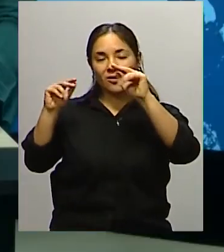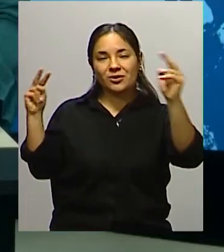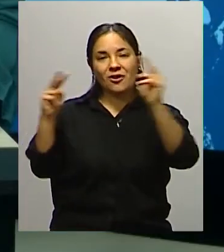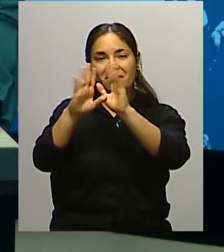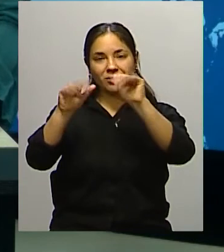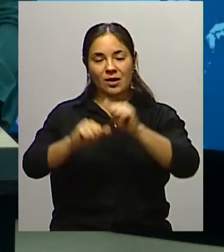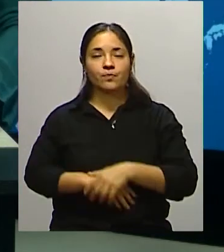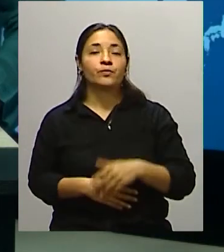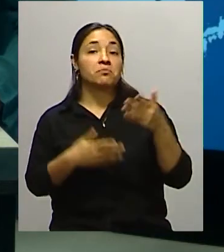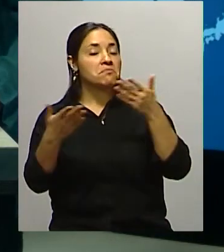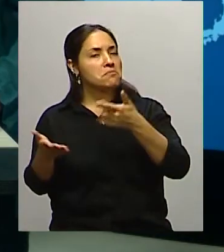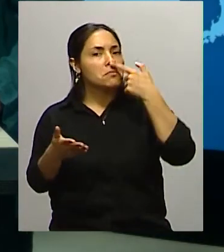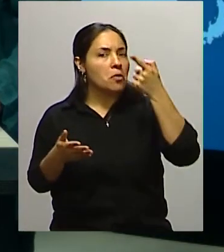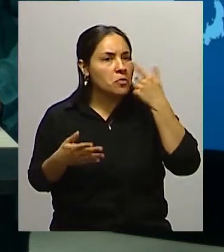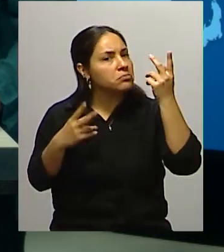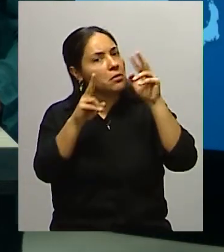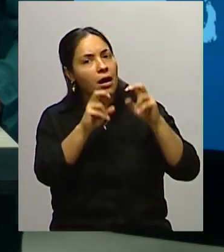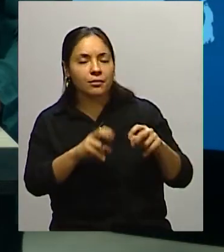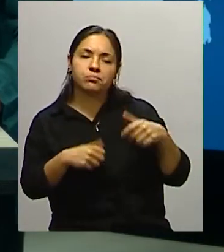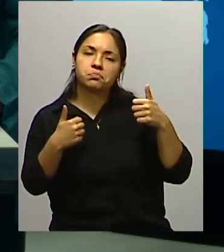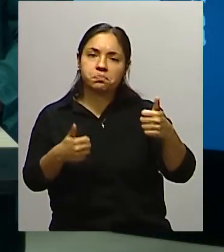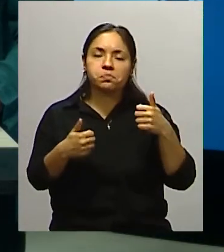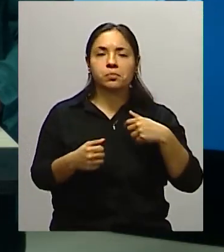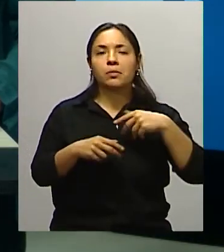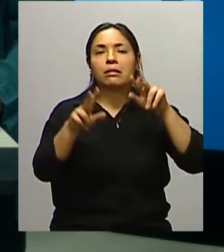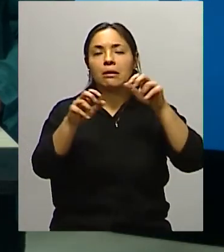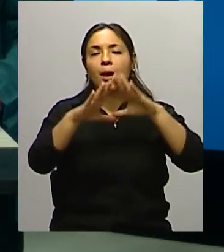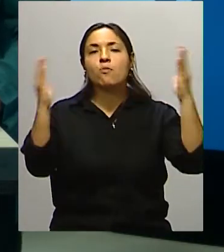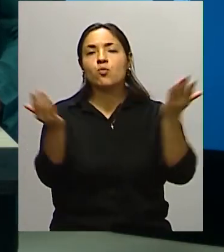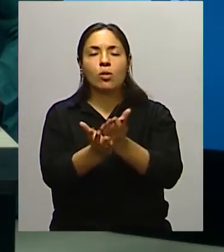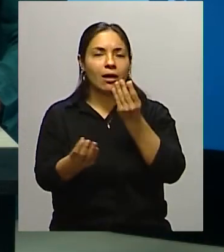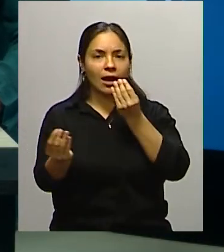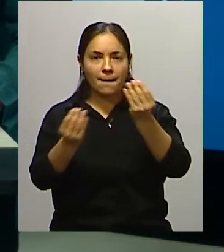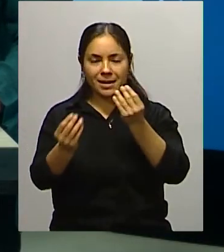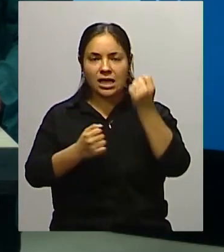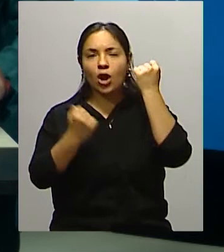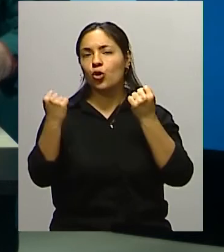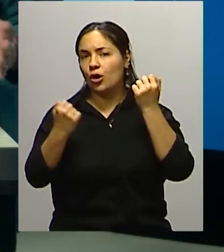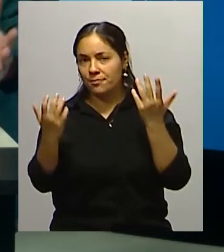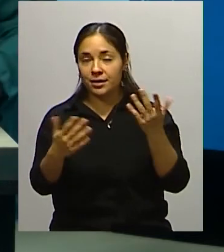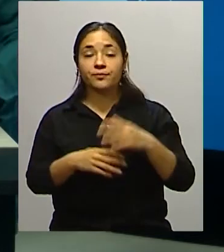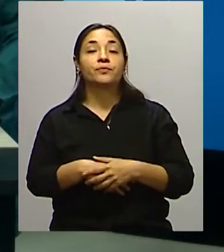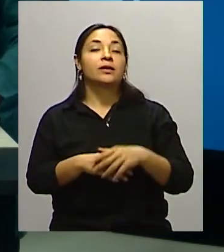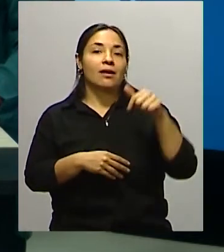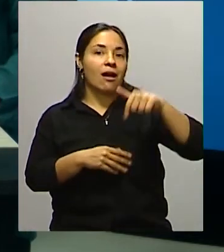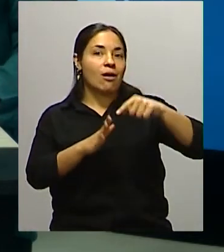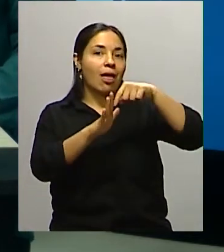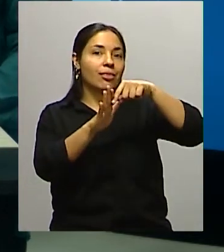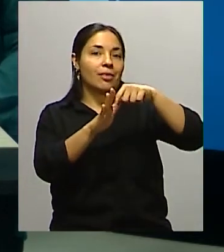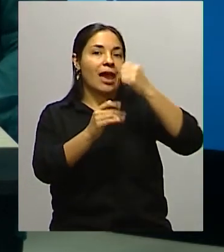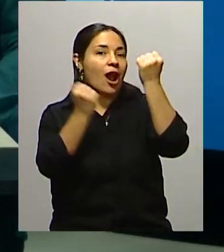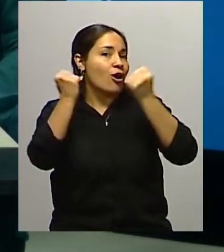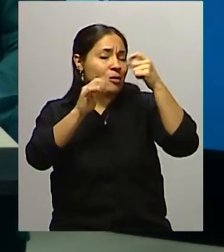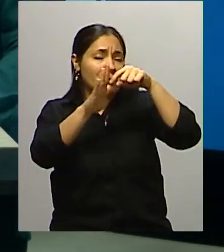Hasta luego. Bueno, muy interesante el análisis, ¿no? De lo que está sucediendo en el mundo con la economía, en este momento de crisis, además. Sí, sí, tuvimos